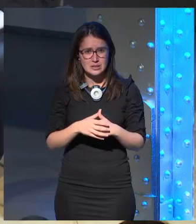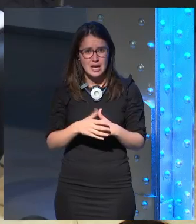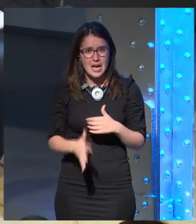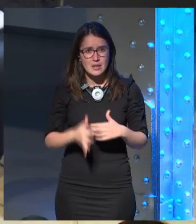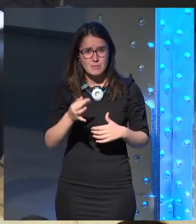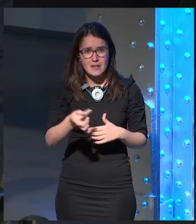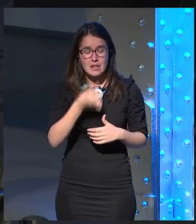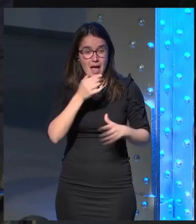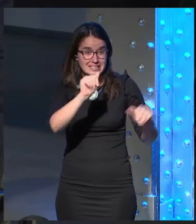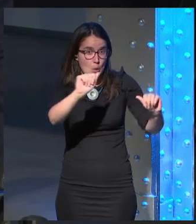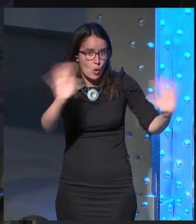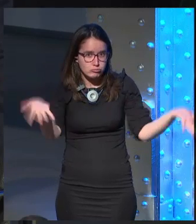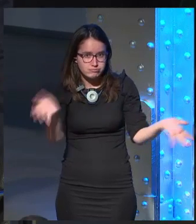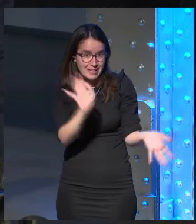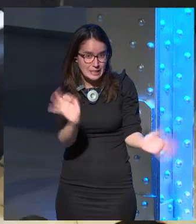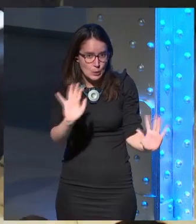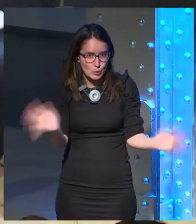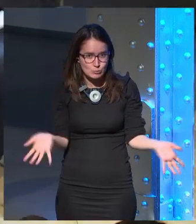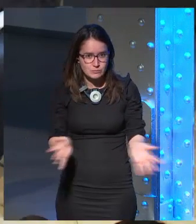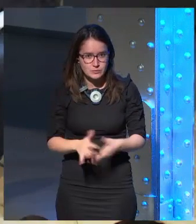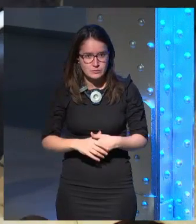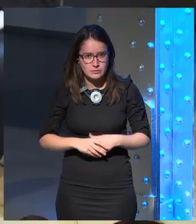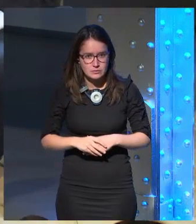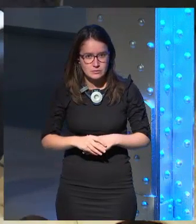aparte de decir hasta luego.